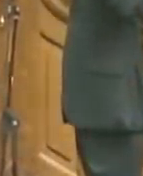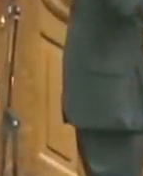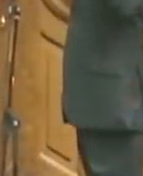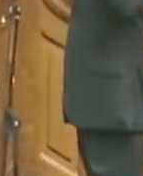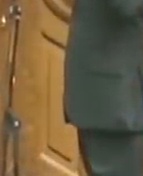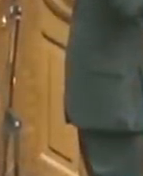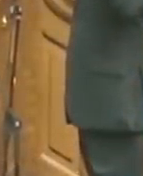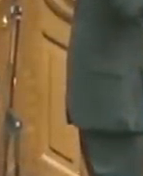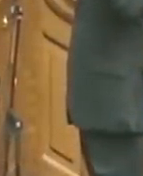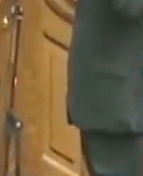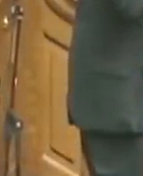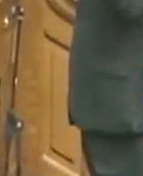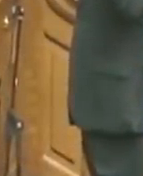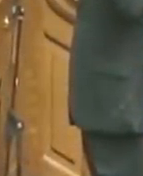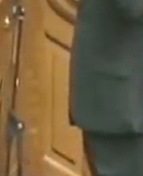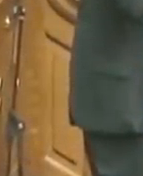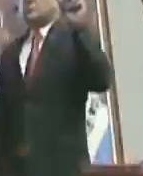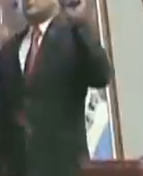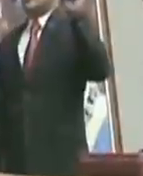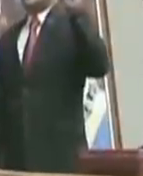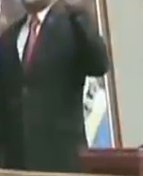del comandante supremo